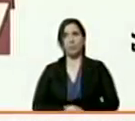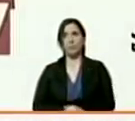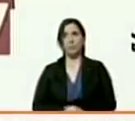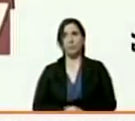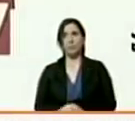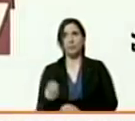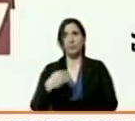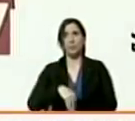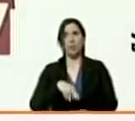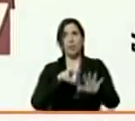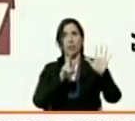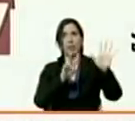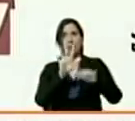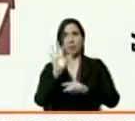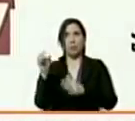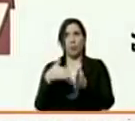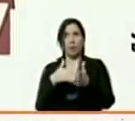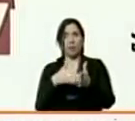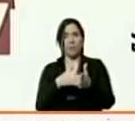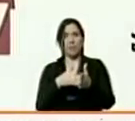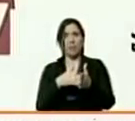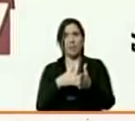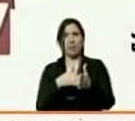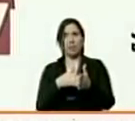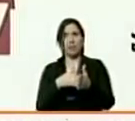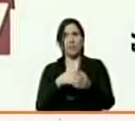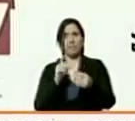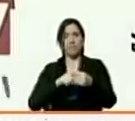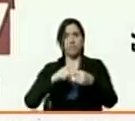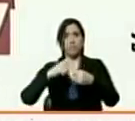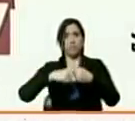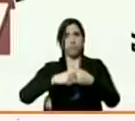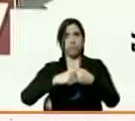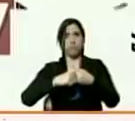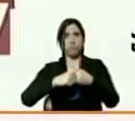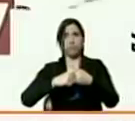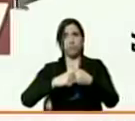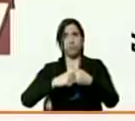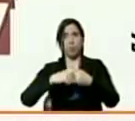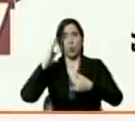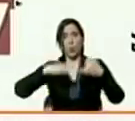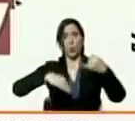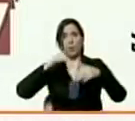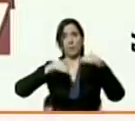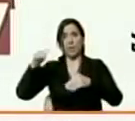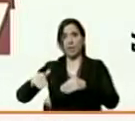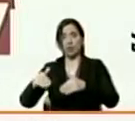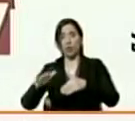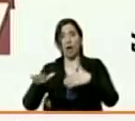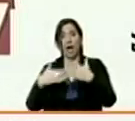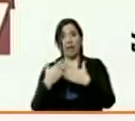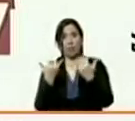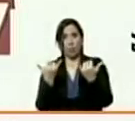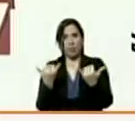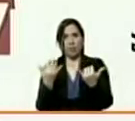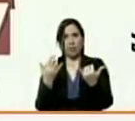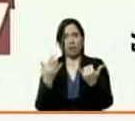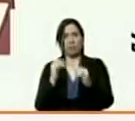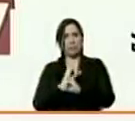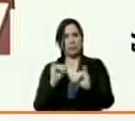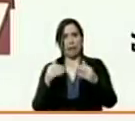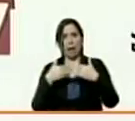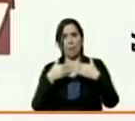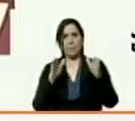más de 750.000 cambios de residencia. Desde la última elección a esta, que se han abierto los